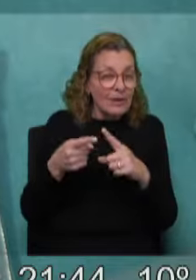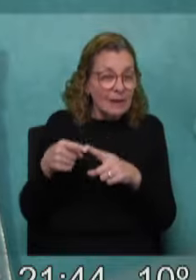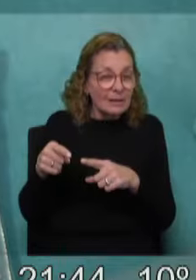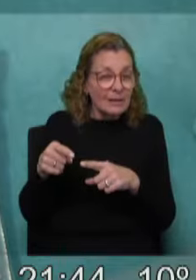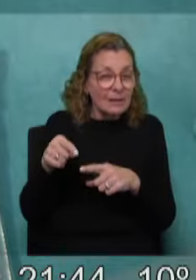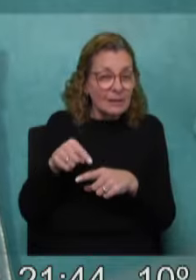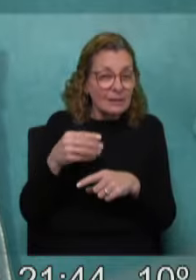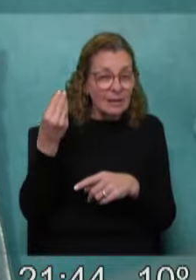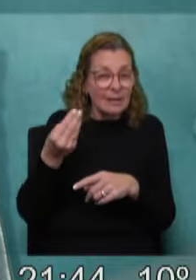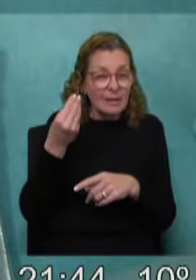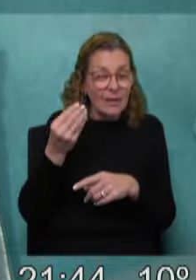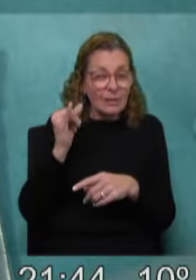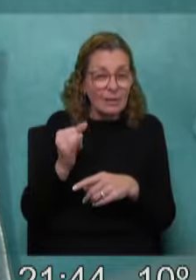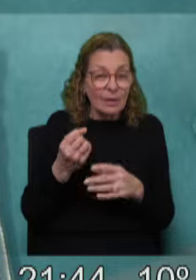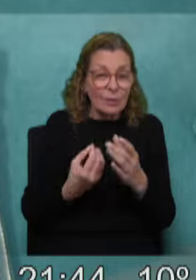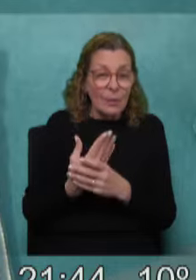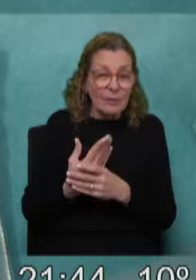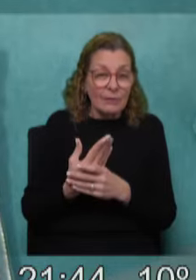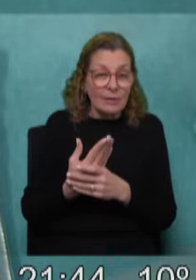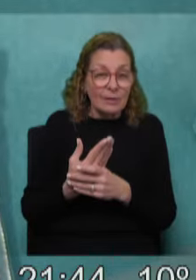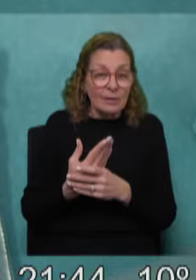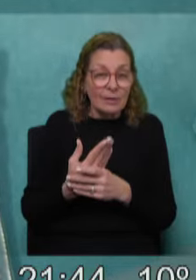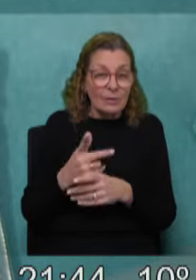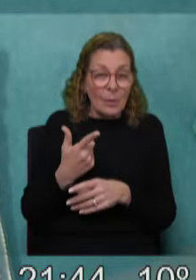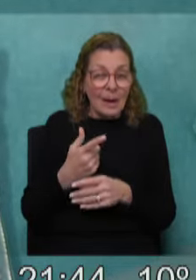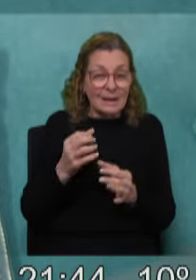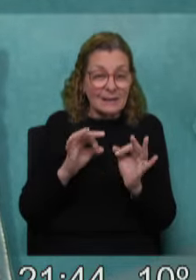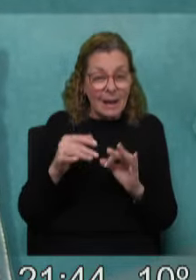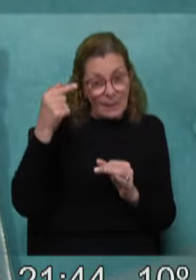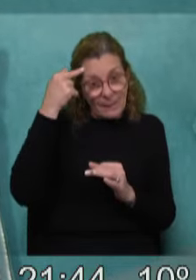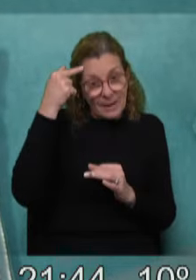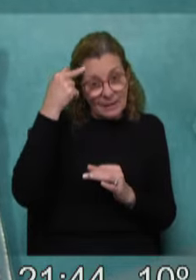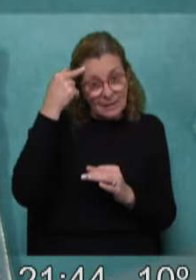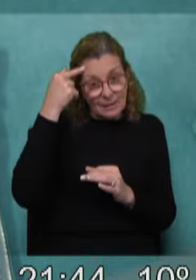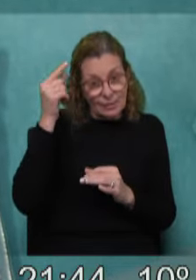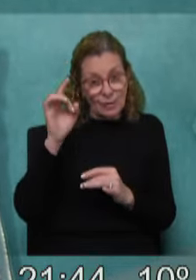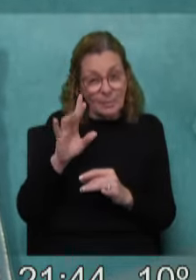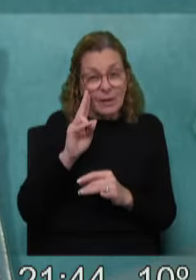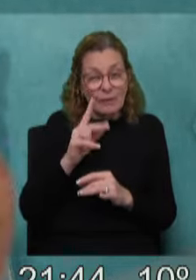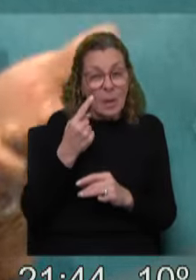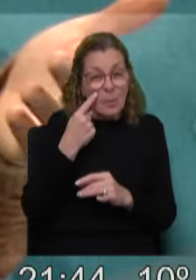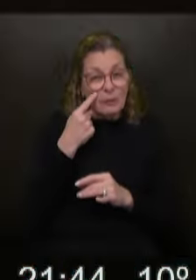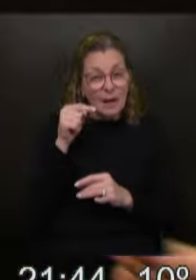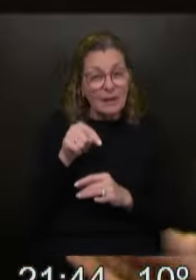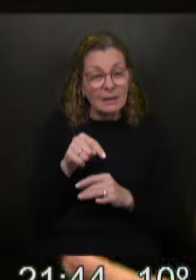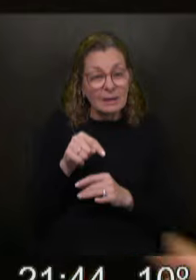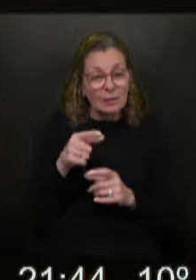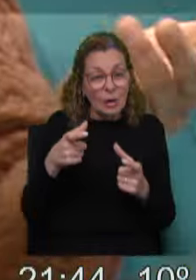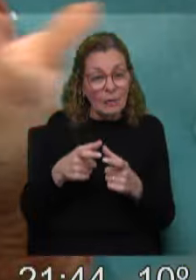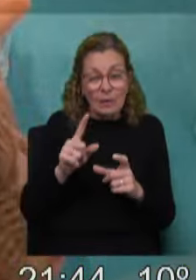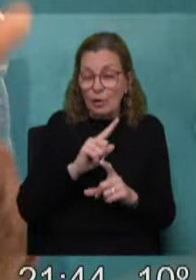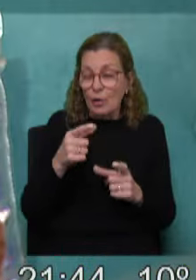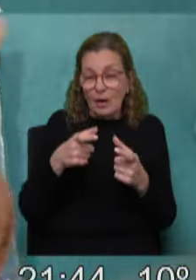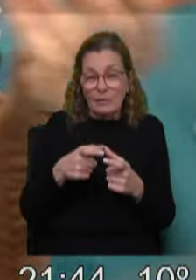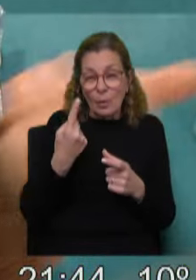van a tener este sábado, porque como son nuevos, no la tienen en mi mente la sonoridad. Lo voy a probar ahí. Nunca, también no una lo grabaste. No,